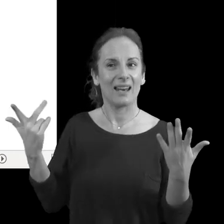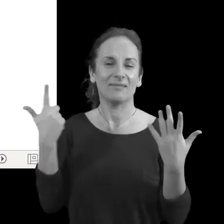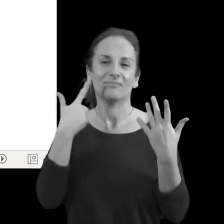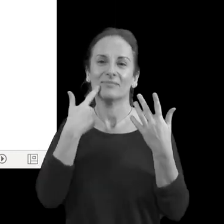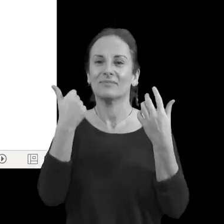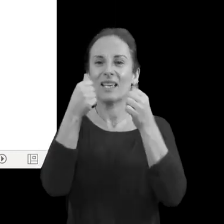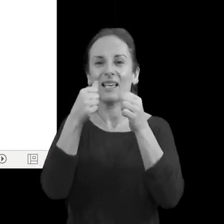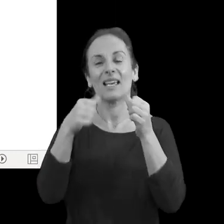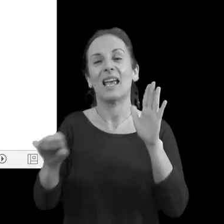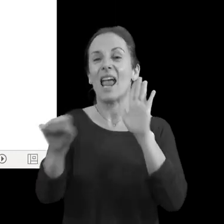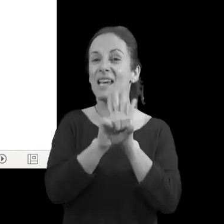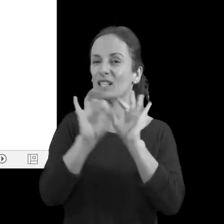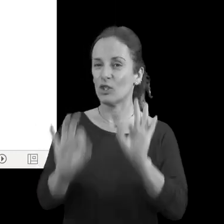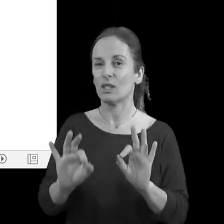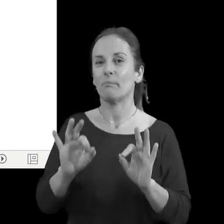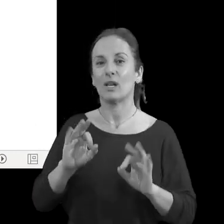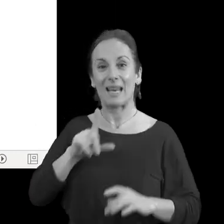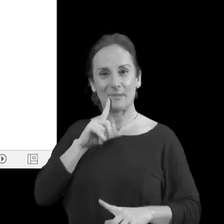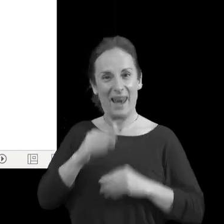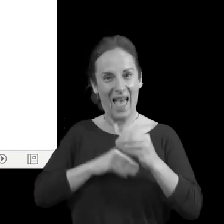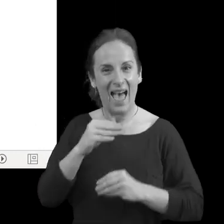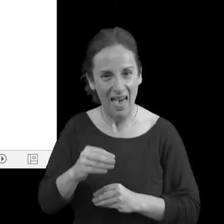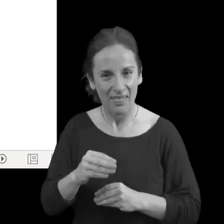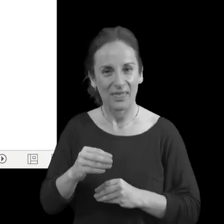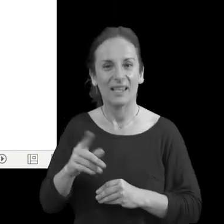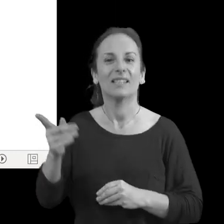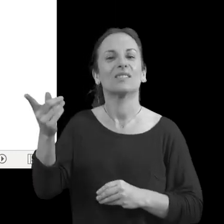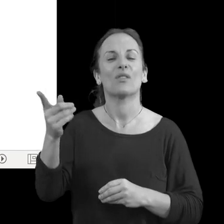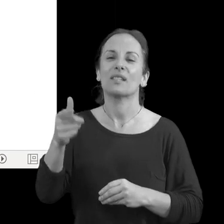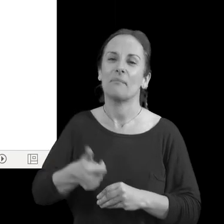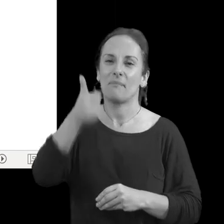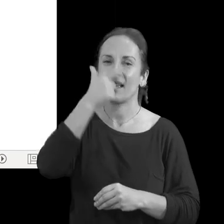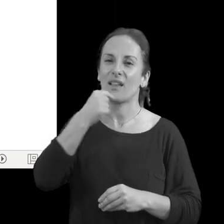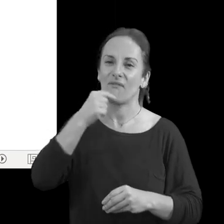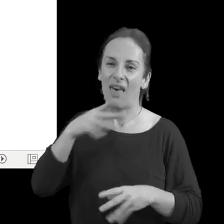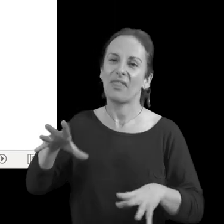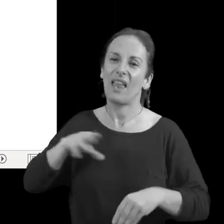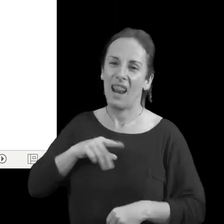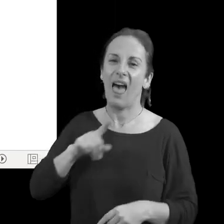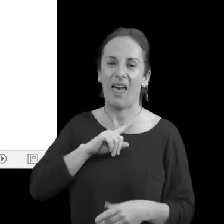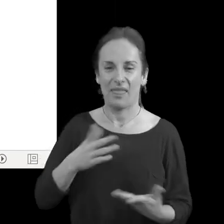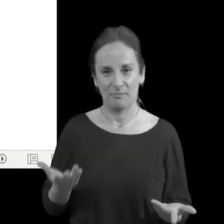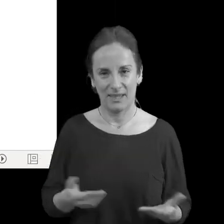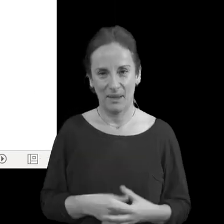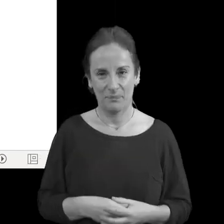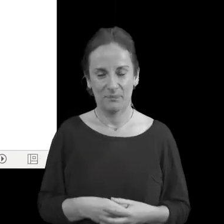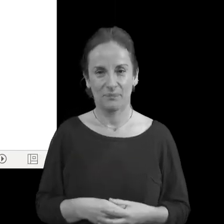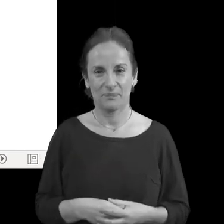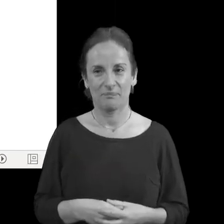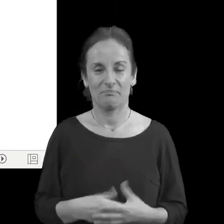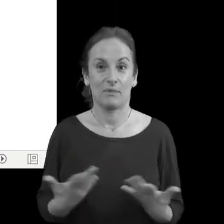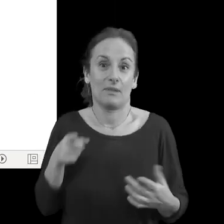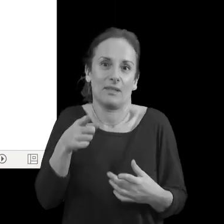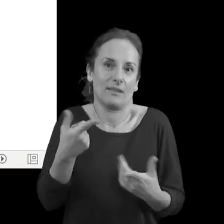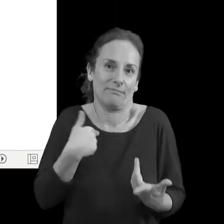no. A mí, bueno, es un debate que creo que tenemos que darle alguna vuelta porque es una manera de enfocarlo que no me